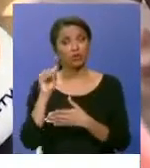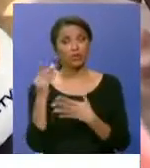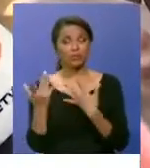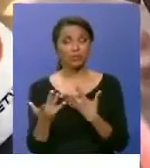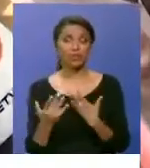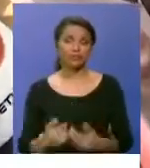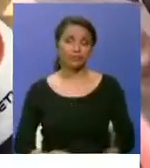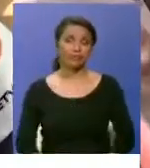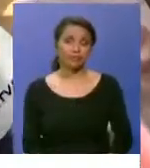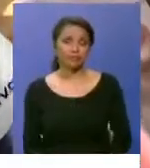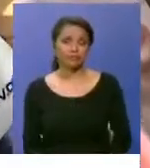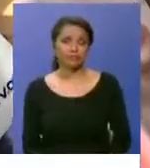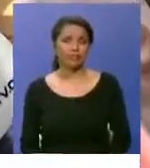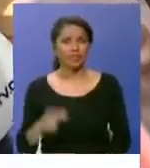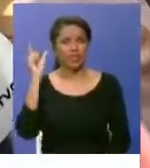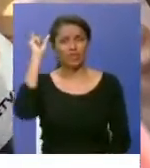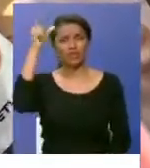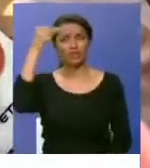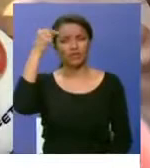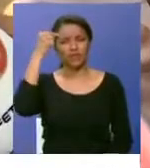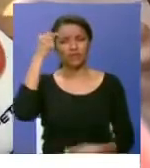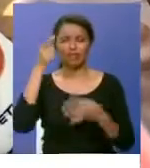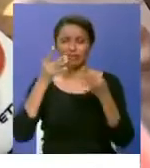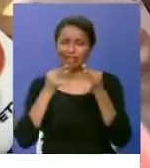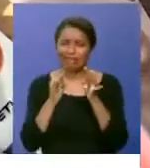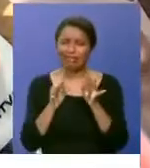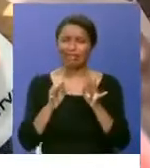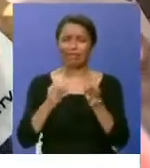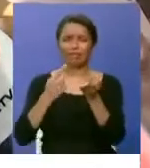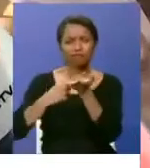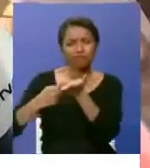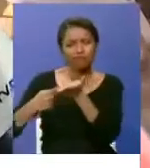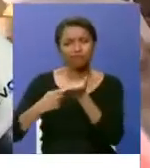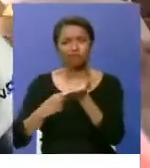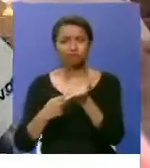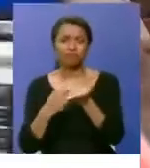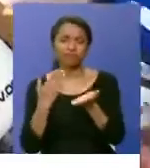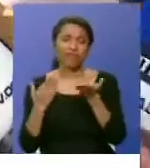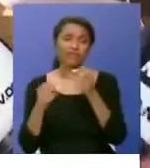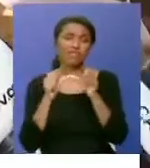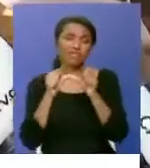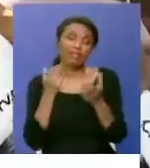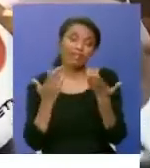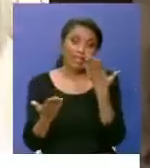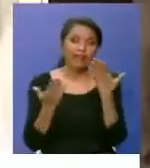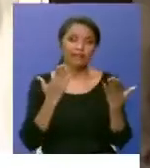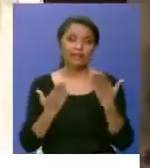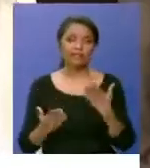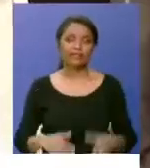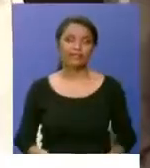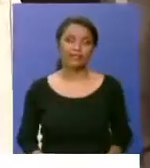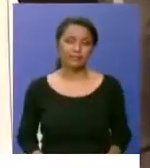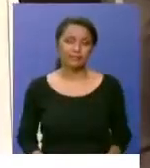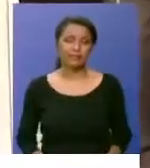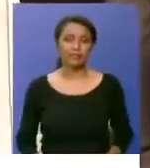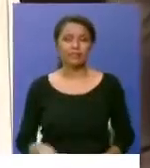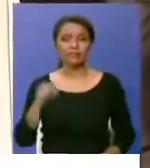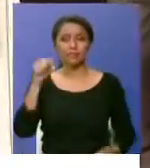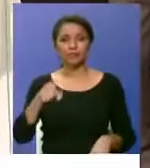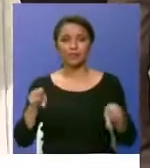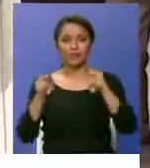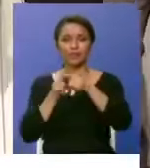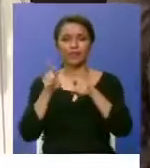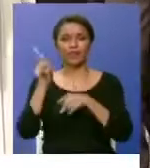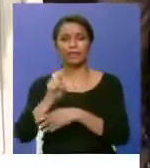la seguridad de que el señor presidente con todo el equipo está haciendo lo posible para poder extenderlo. Hoy también se anunció que a partir del mes